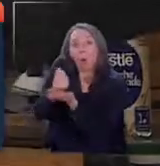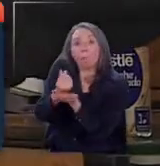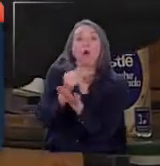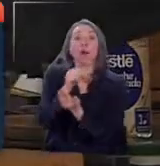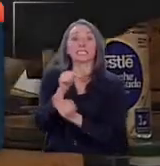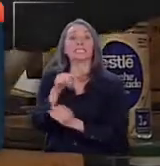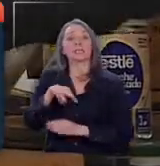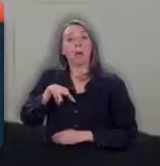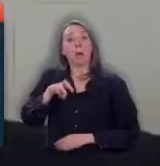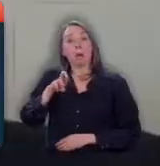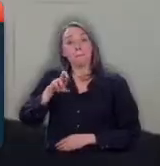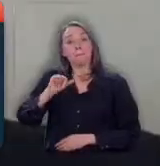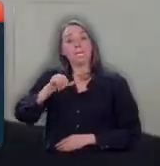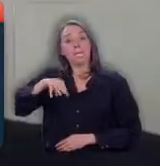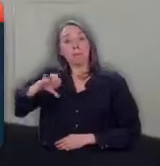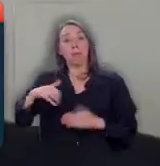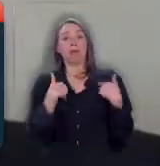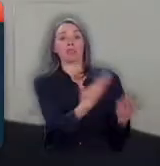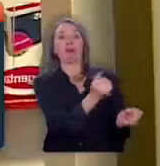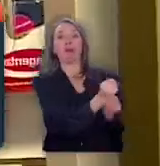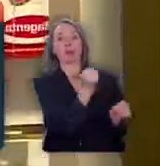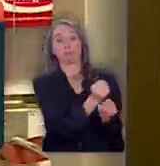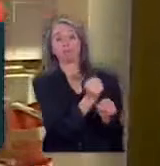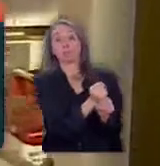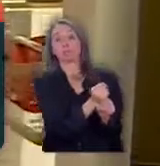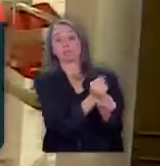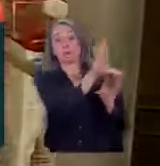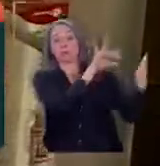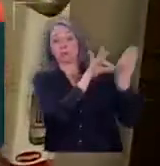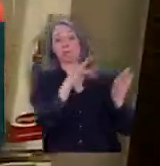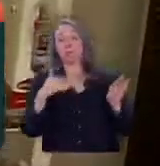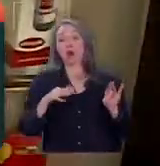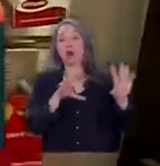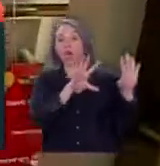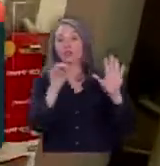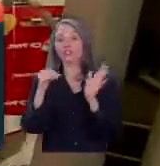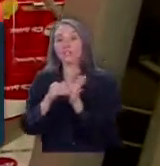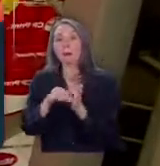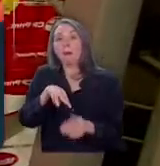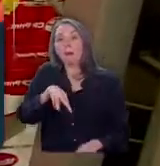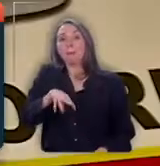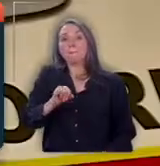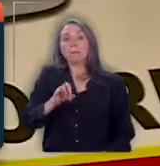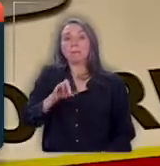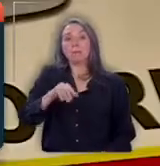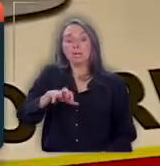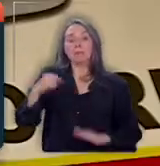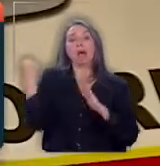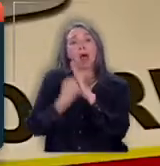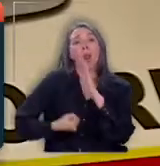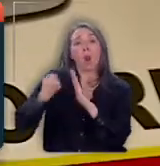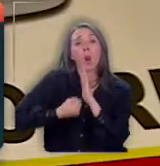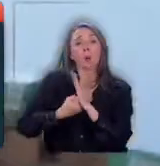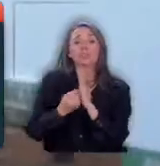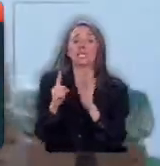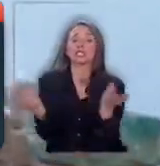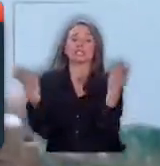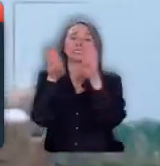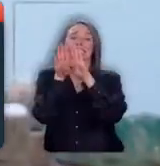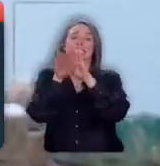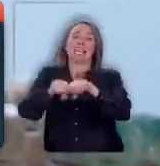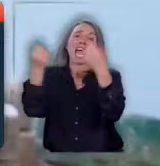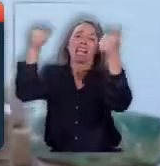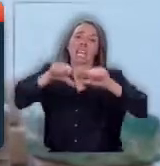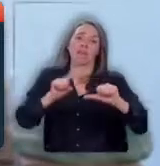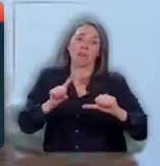empleo muy importantes que nuestro país tiene que conservar cerca de 900,000 mipymes siguen luchando para mantenerse en pie una